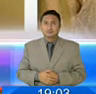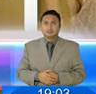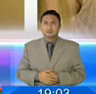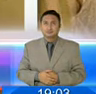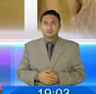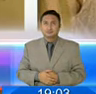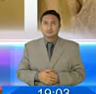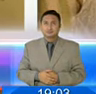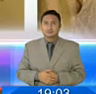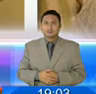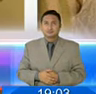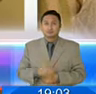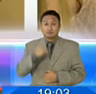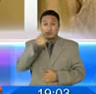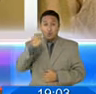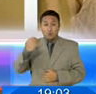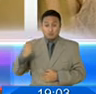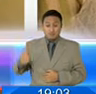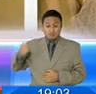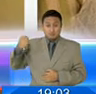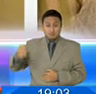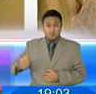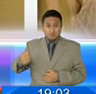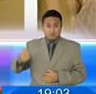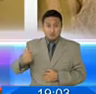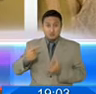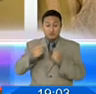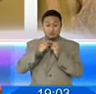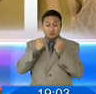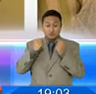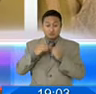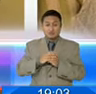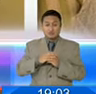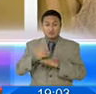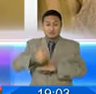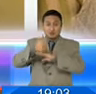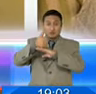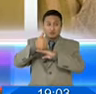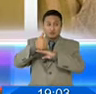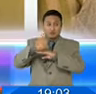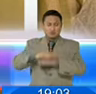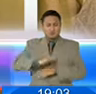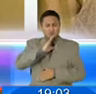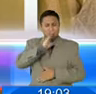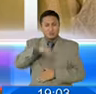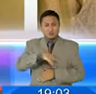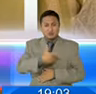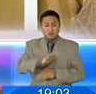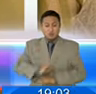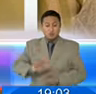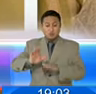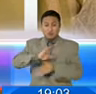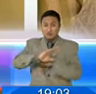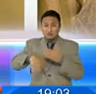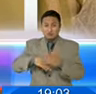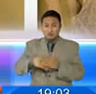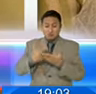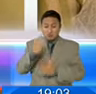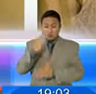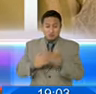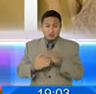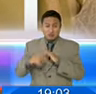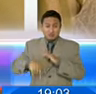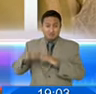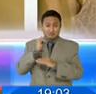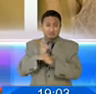hombre pastor sacerdote Obispo entregado y comprometido con mucha sencillez a esta